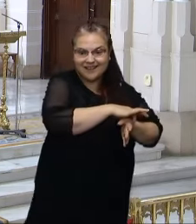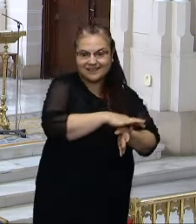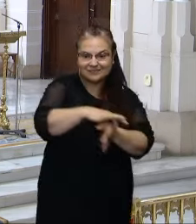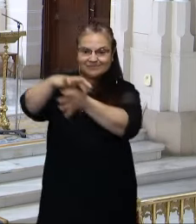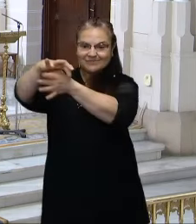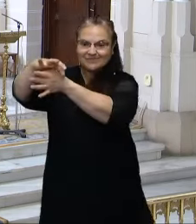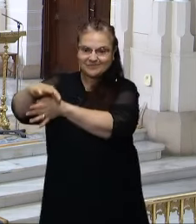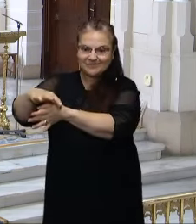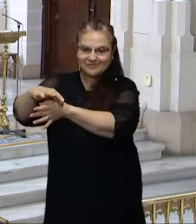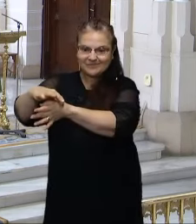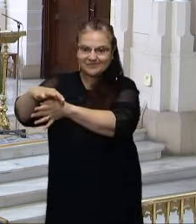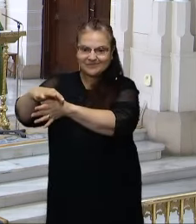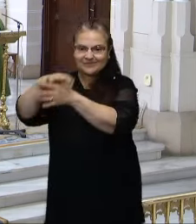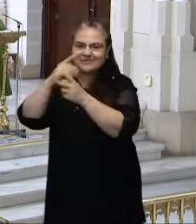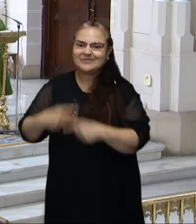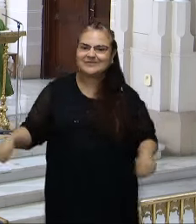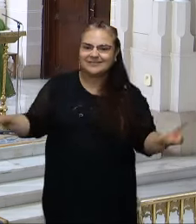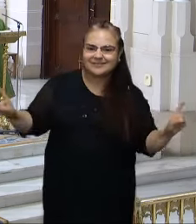llevará.